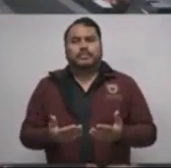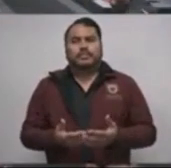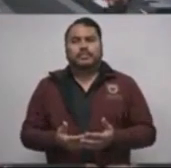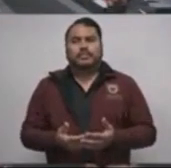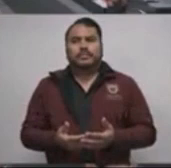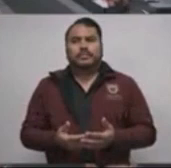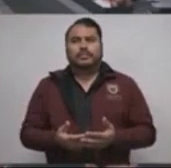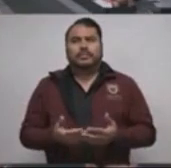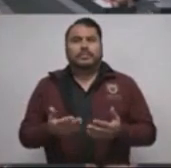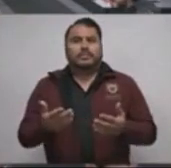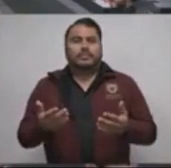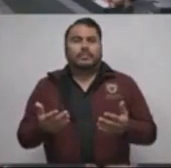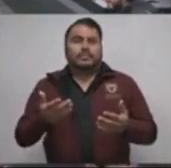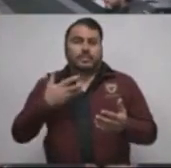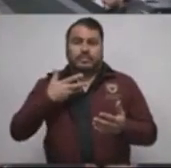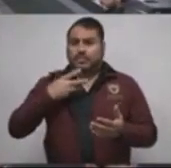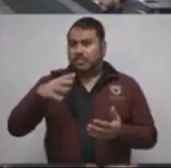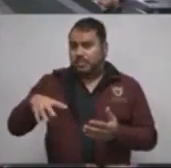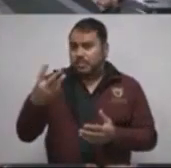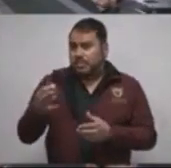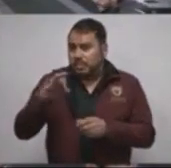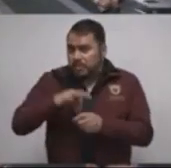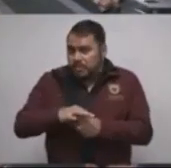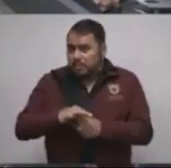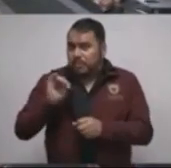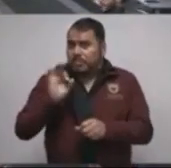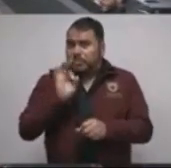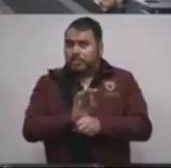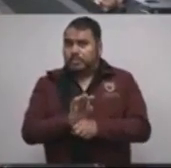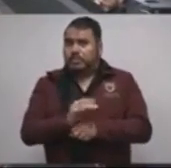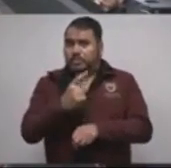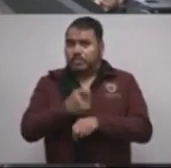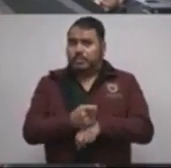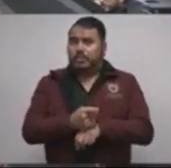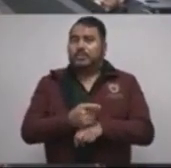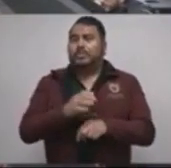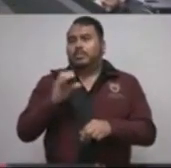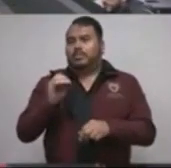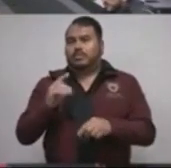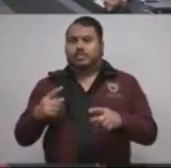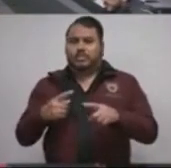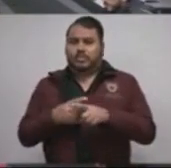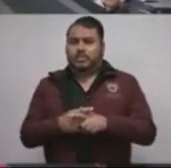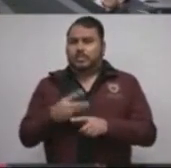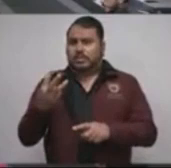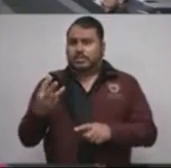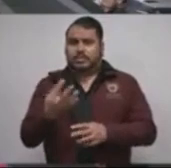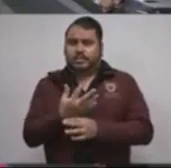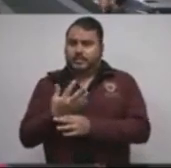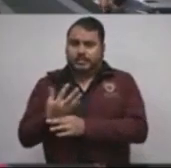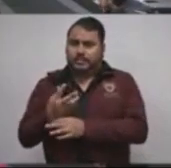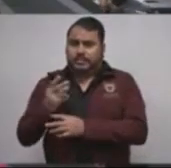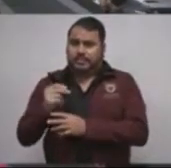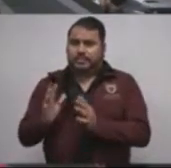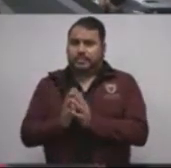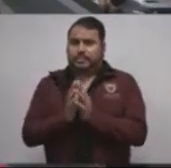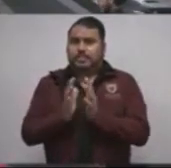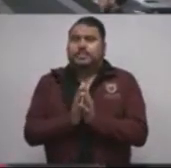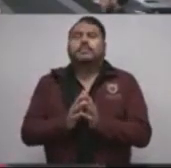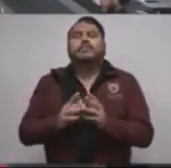14 votos a favor, 0 votos en contra y 3 abstenciones, se aprueba la propuesta del